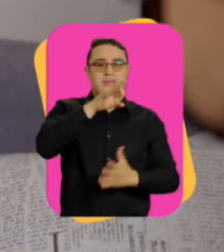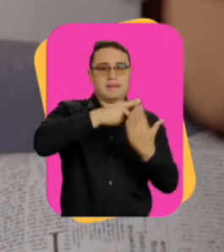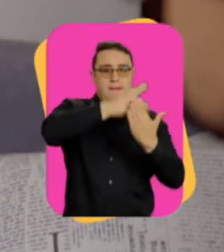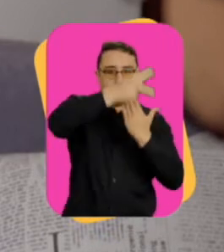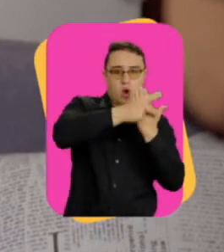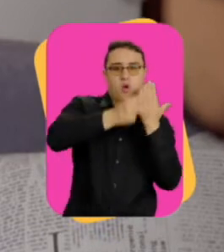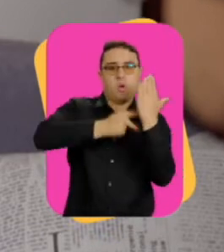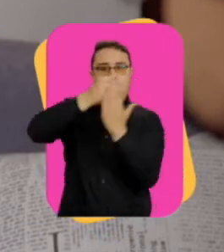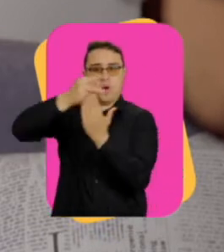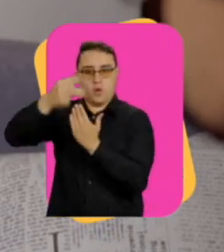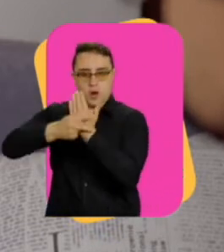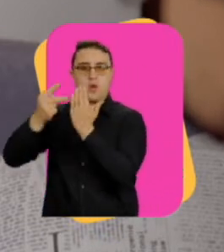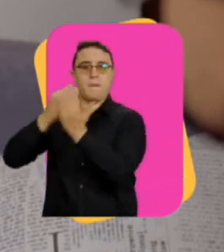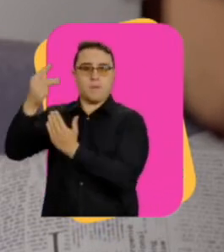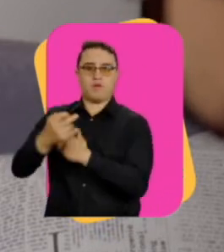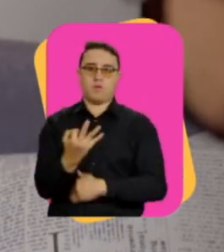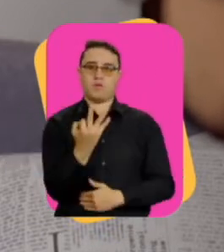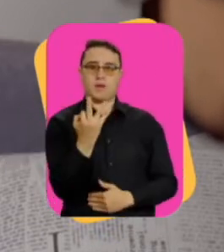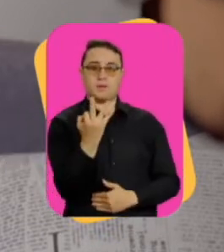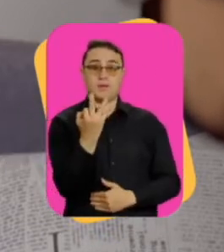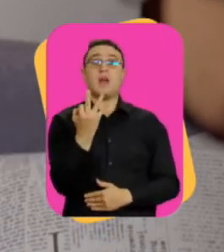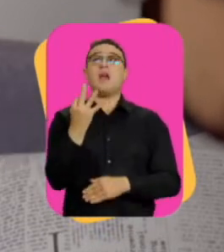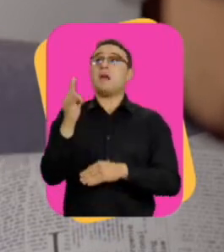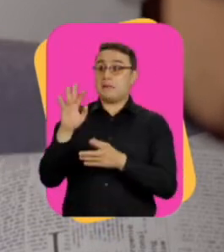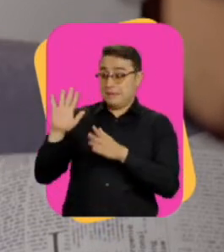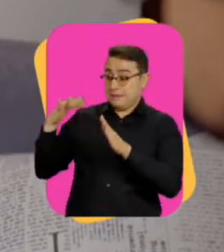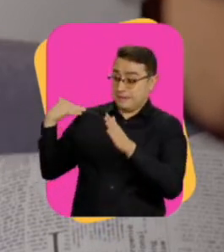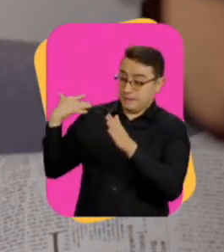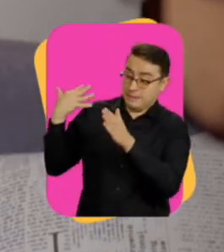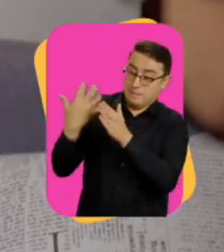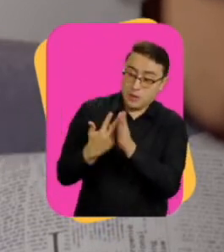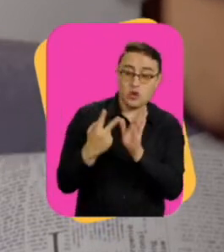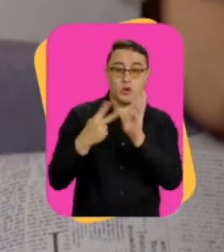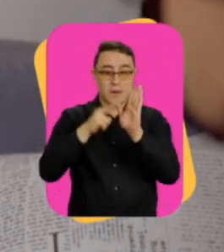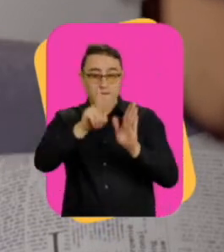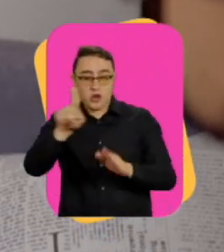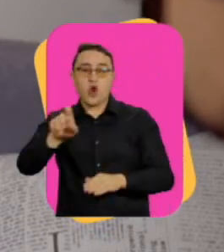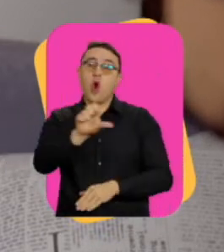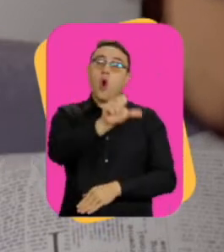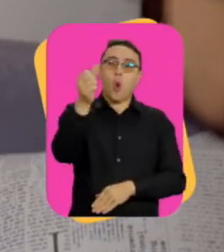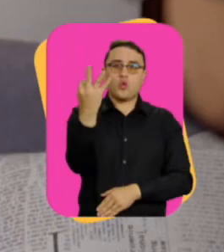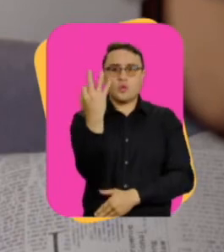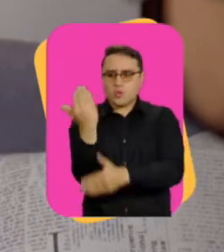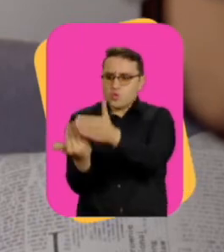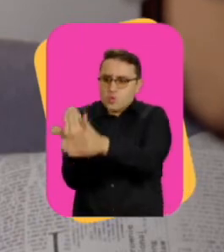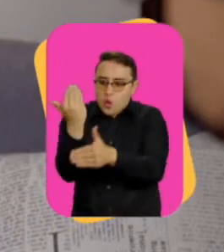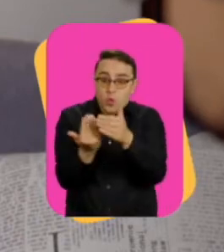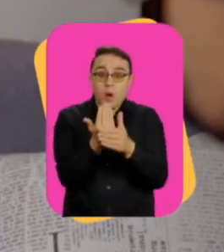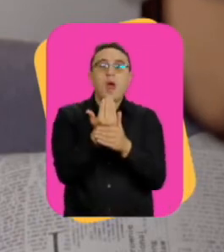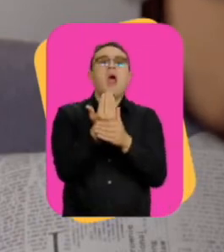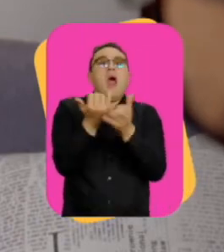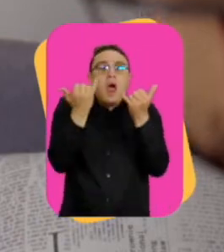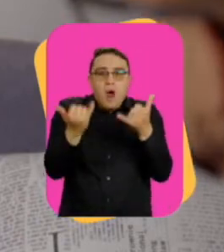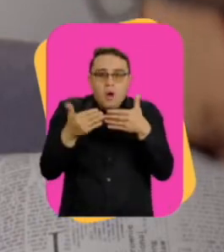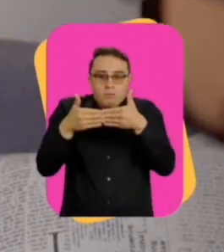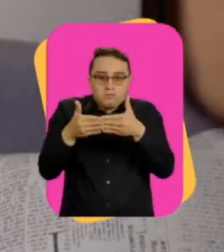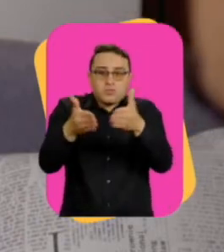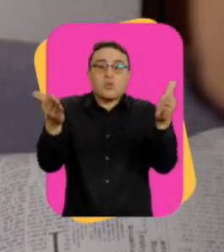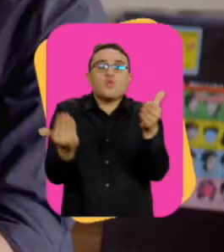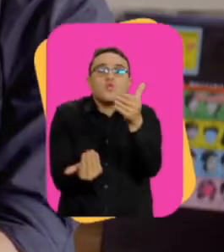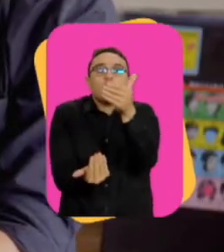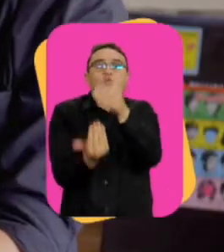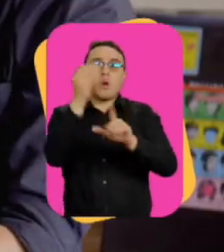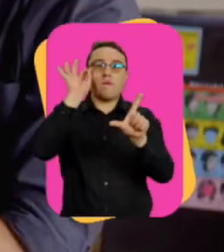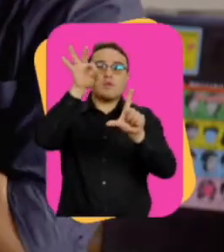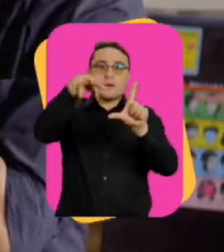proyectos nacidos del semillero, en 2021 otros 3 y por eso mismo estamos a punto de abrir una nueva edición del Semillero